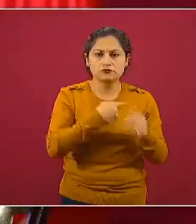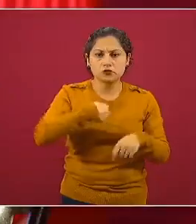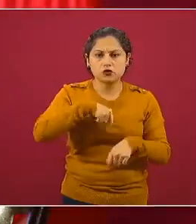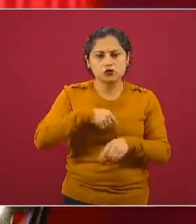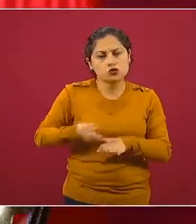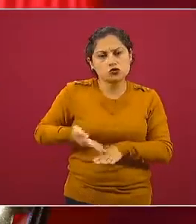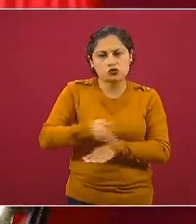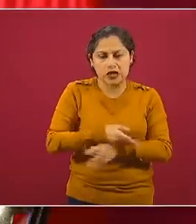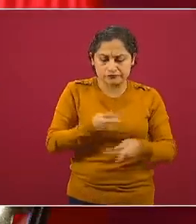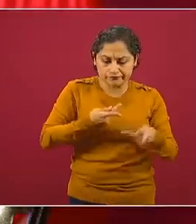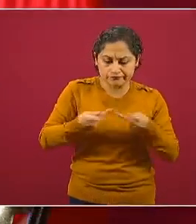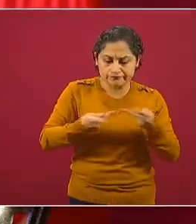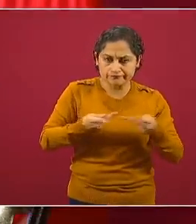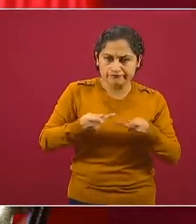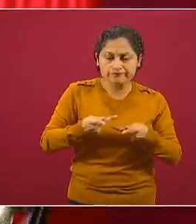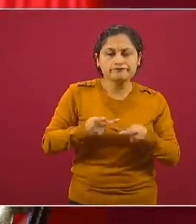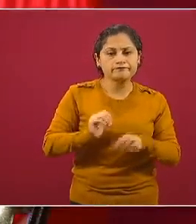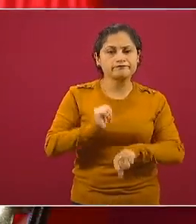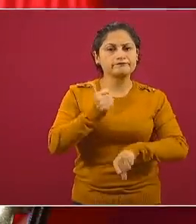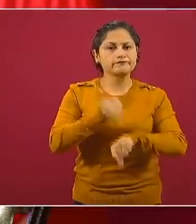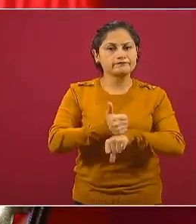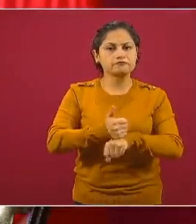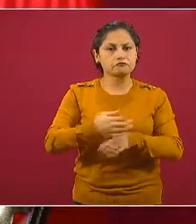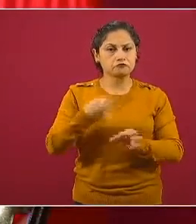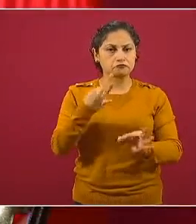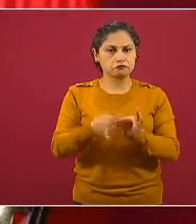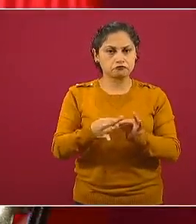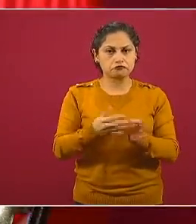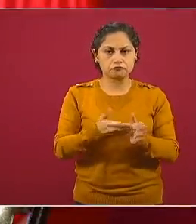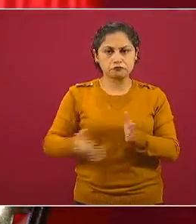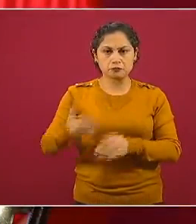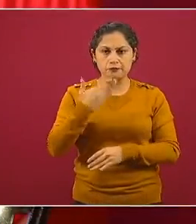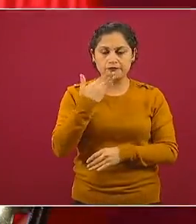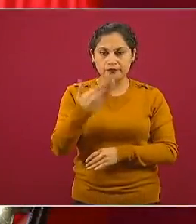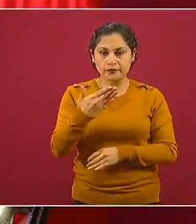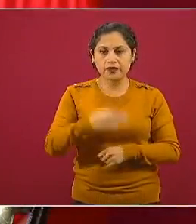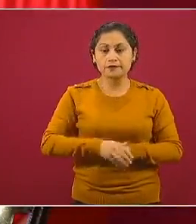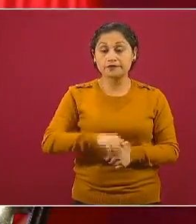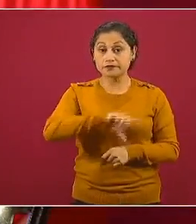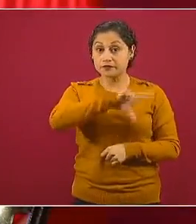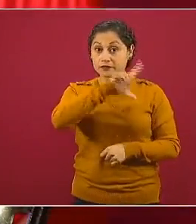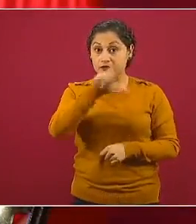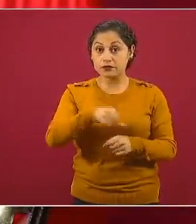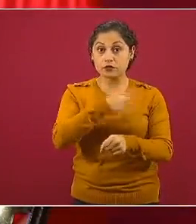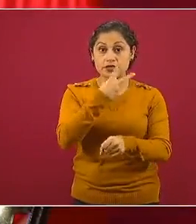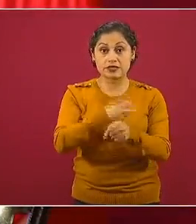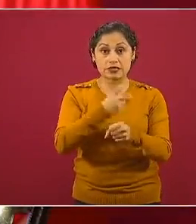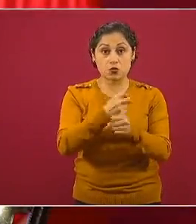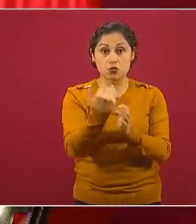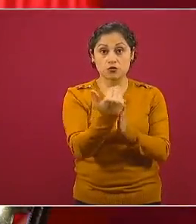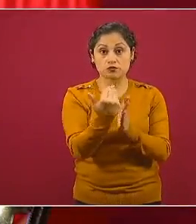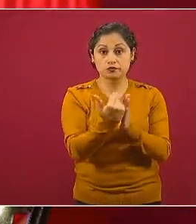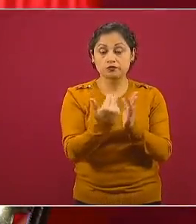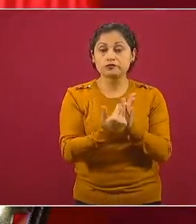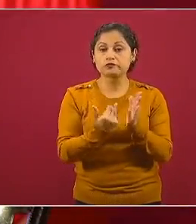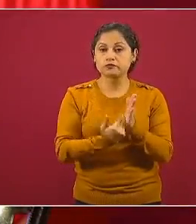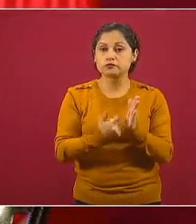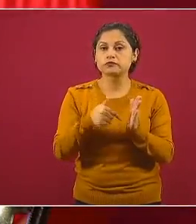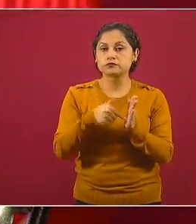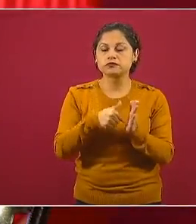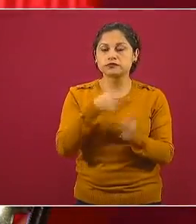se puso en marcha en tiempo y en forma. Y también el segundo protocolo fue